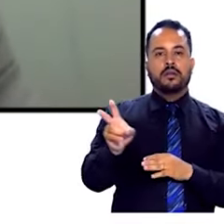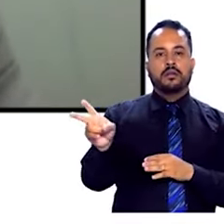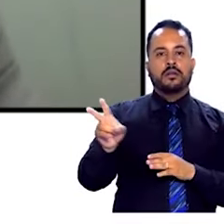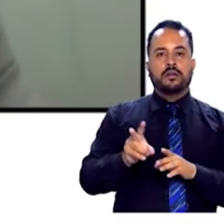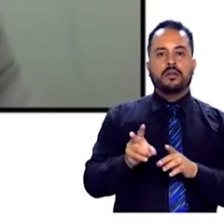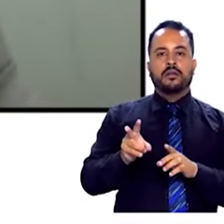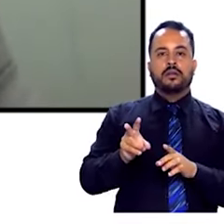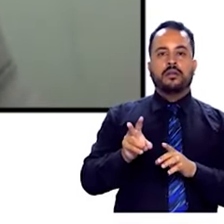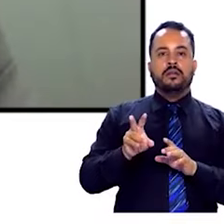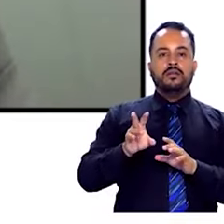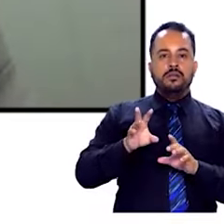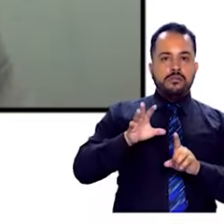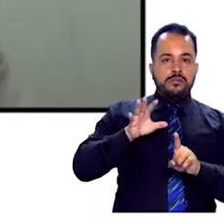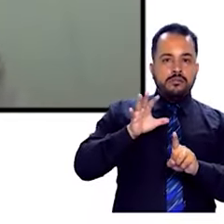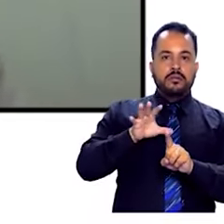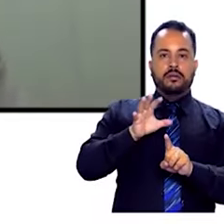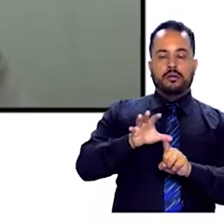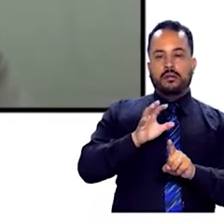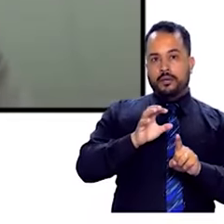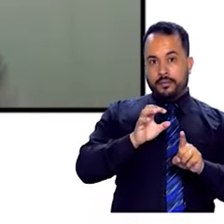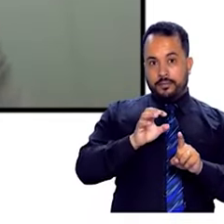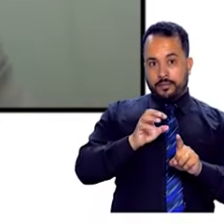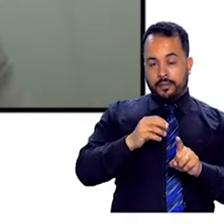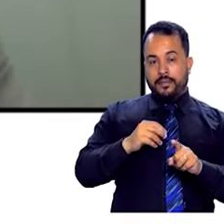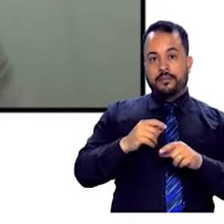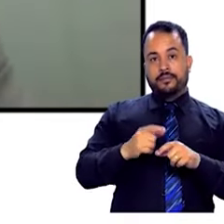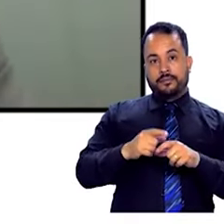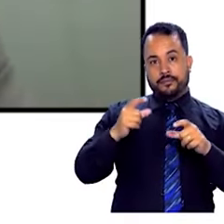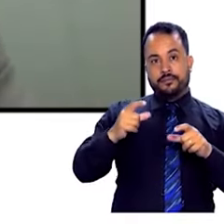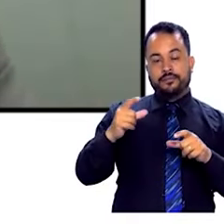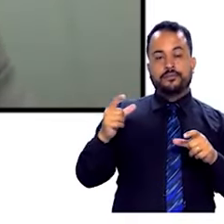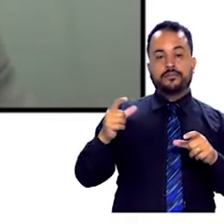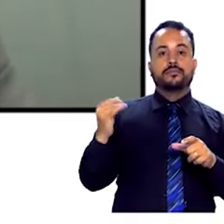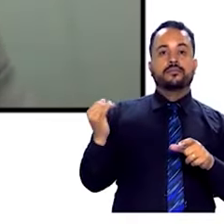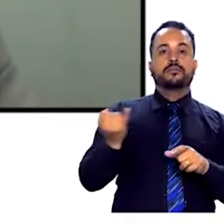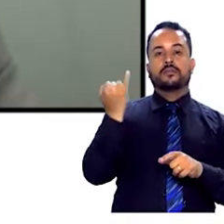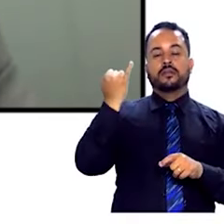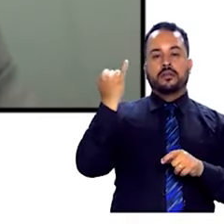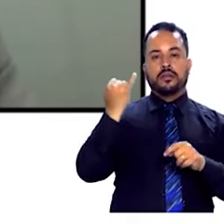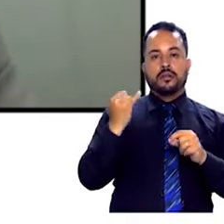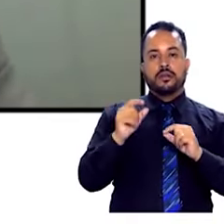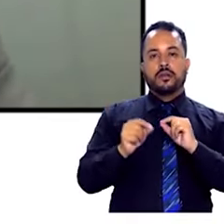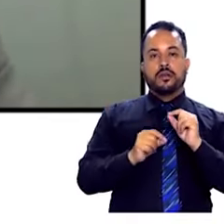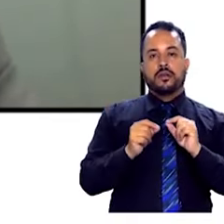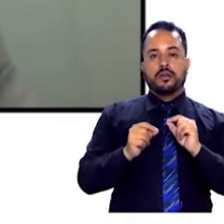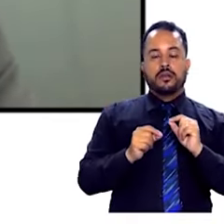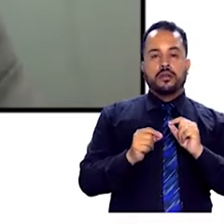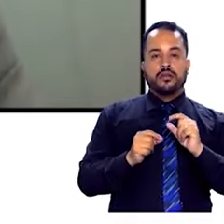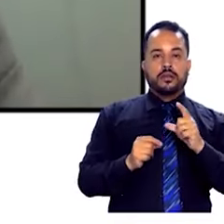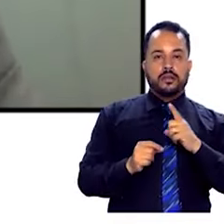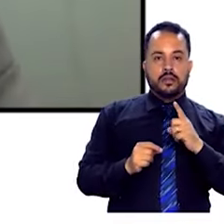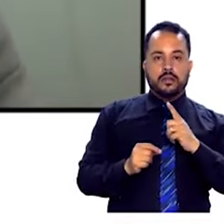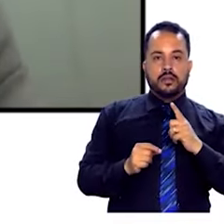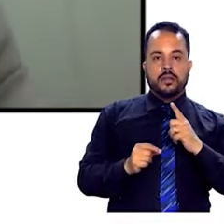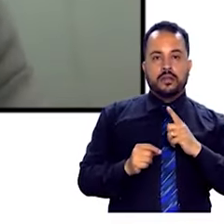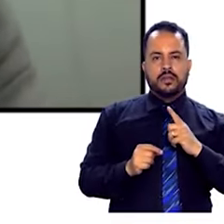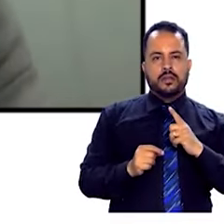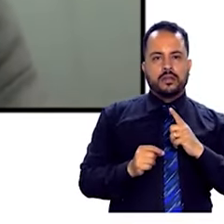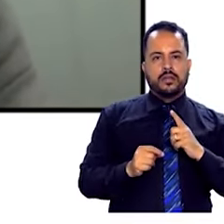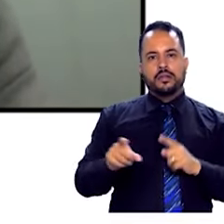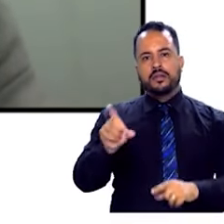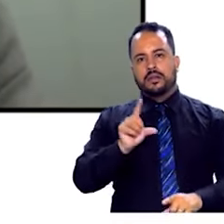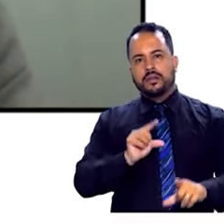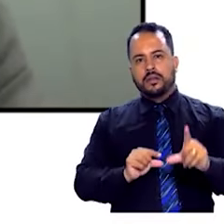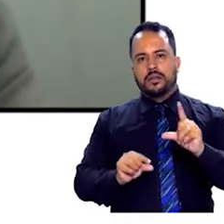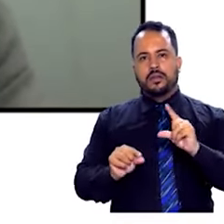y la ide fue en esa oportunid estudiar los filtros de selección con un estilo analítico dec estudiar cada